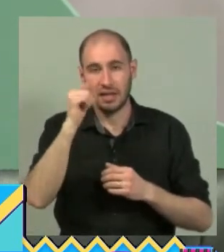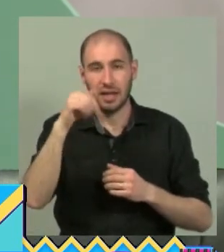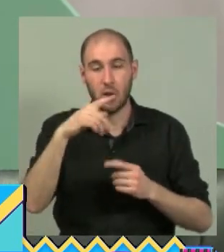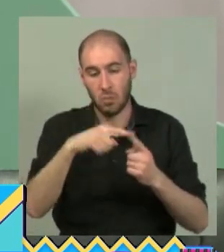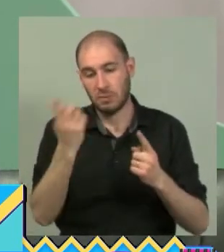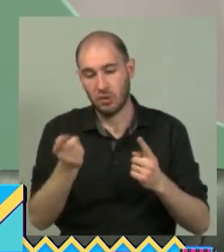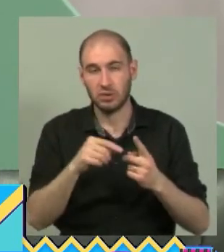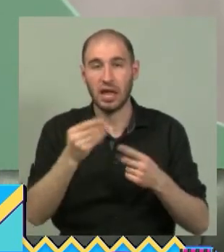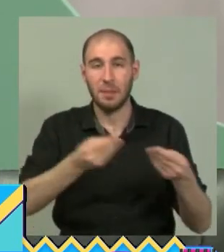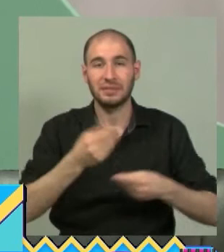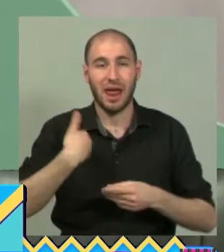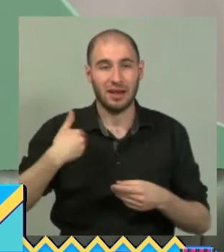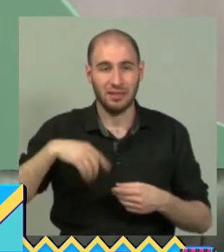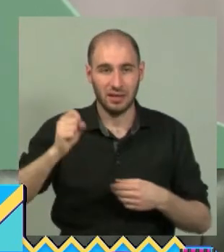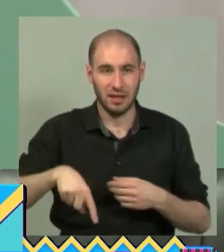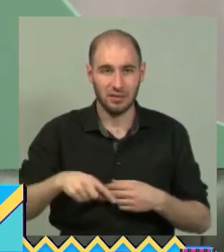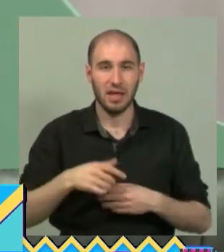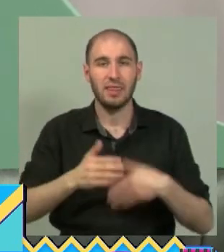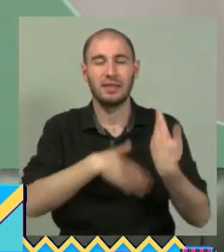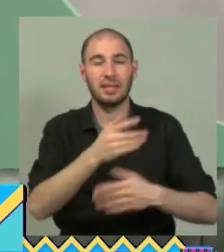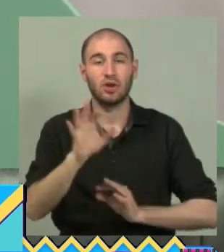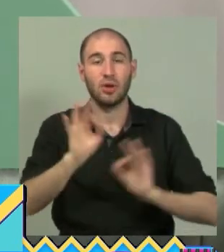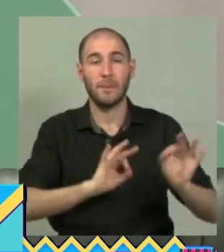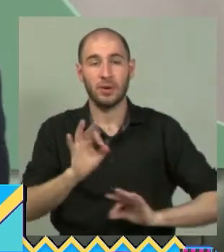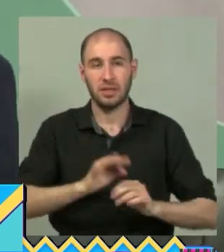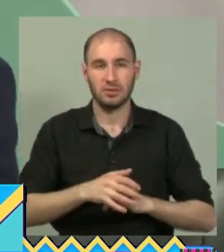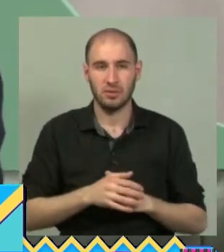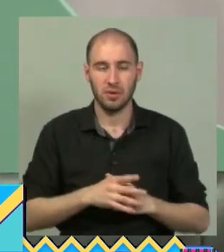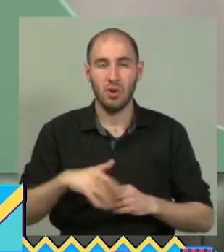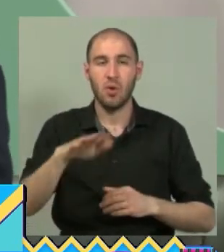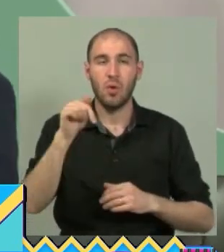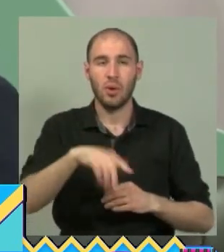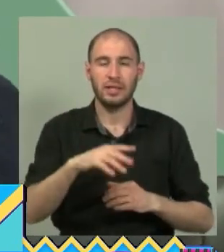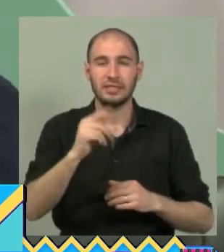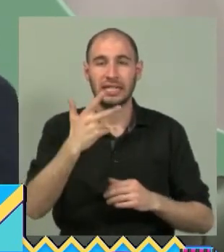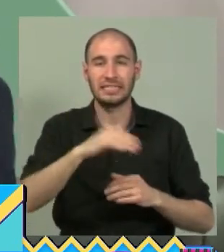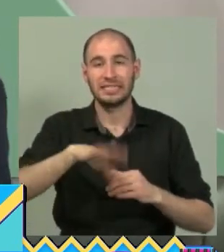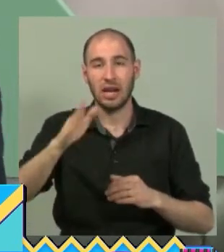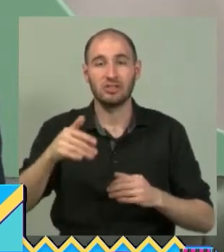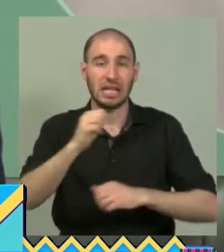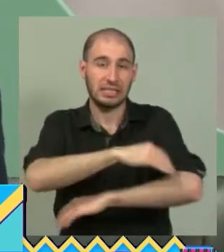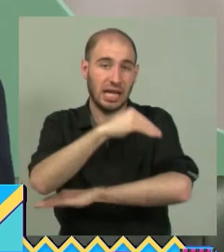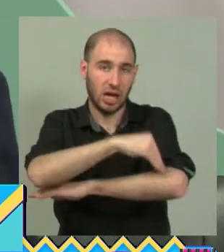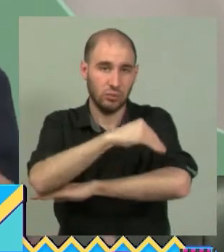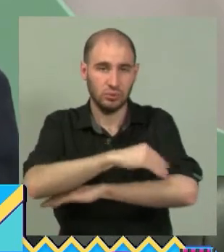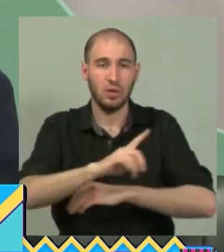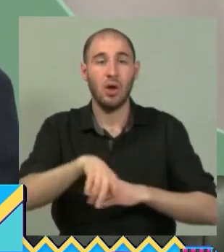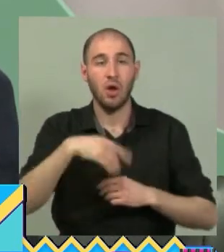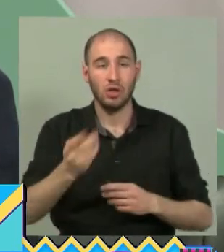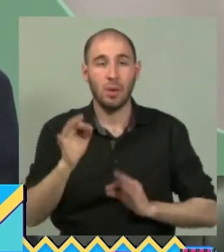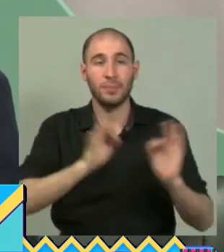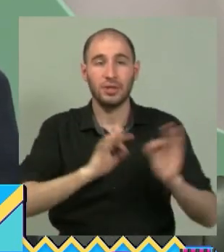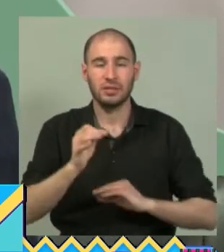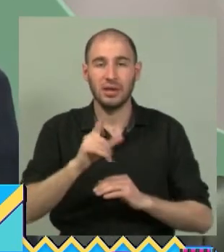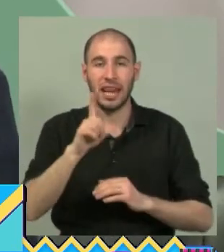una empresa argentina que desarrolló un proyecto en la localidad de Tres Cerros, en Santa Cruz. Hay proyectos